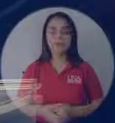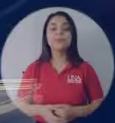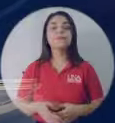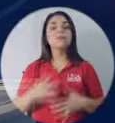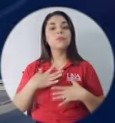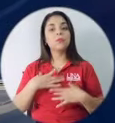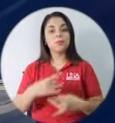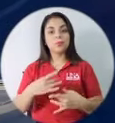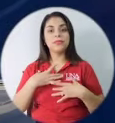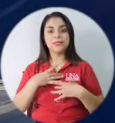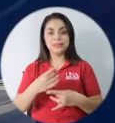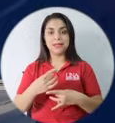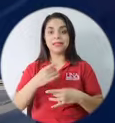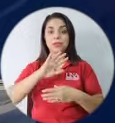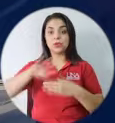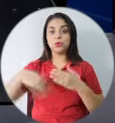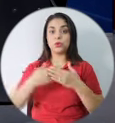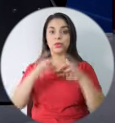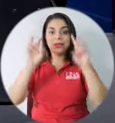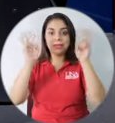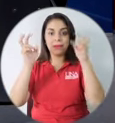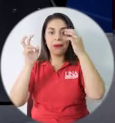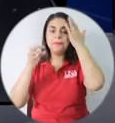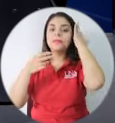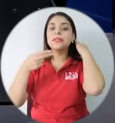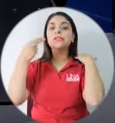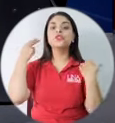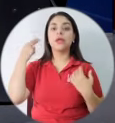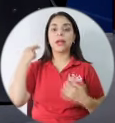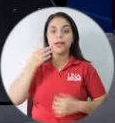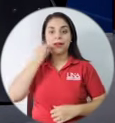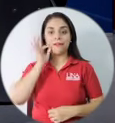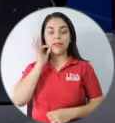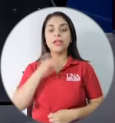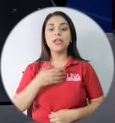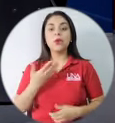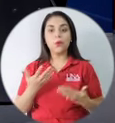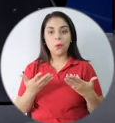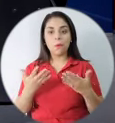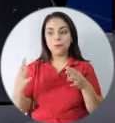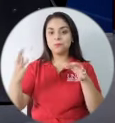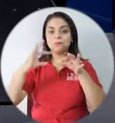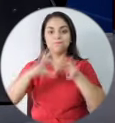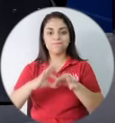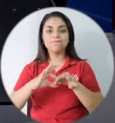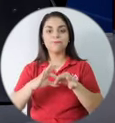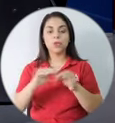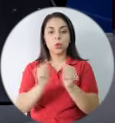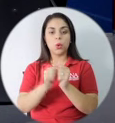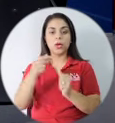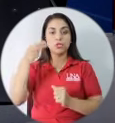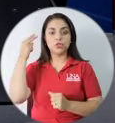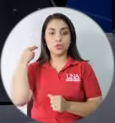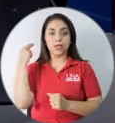Muy interesante. Todo este tema de la historia del café y cómo sea, ¿verdad?, vinculado con el desarrollo del país, don Rafael.